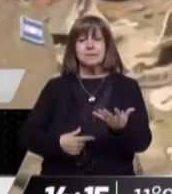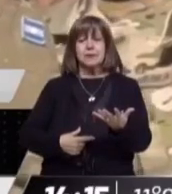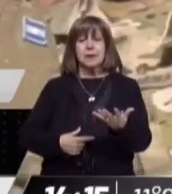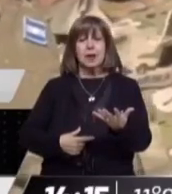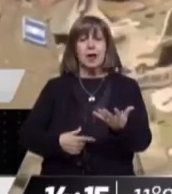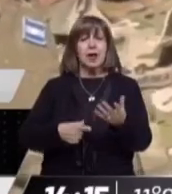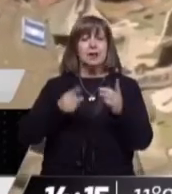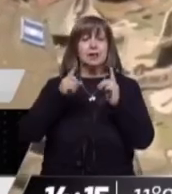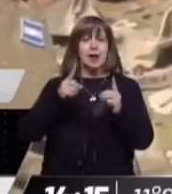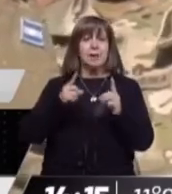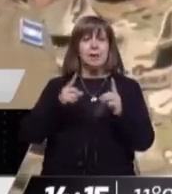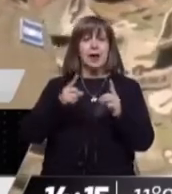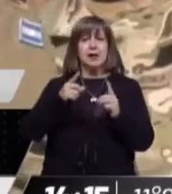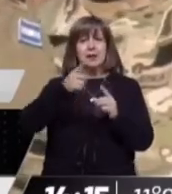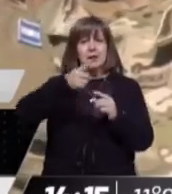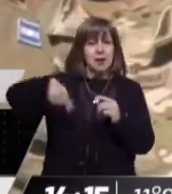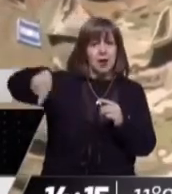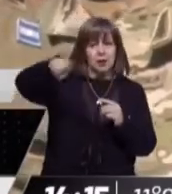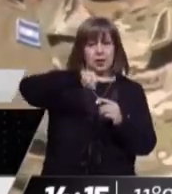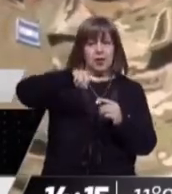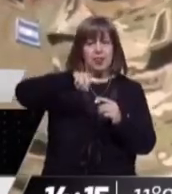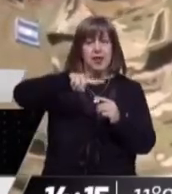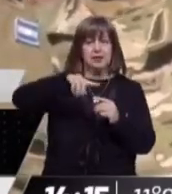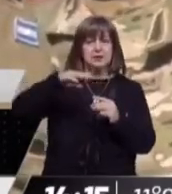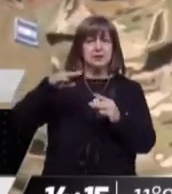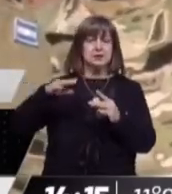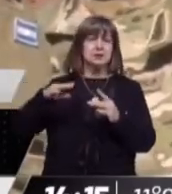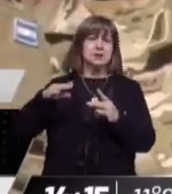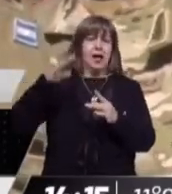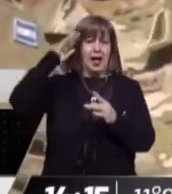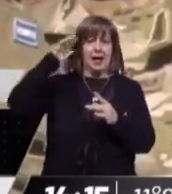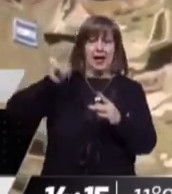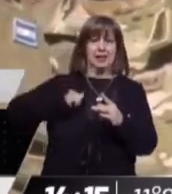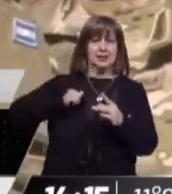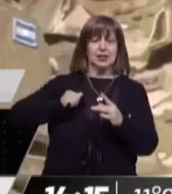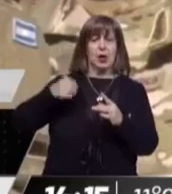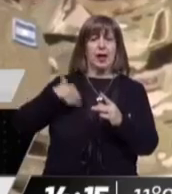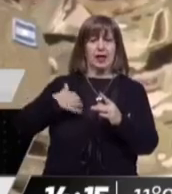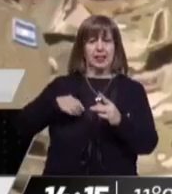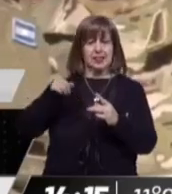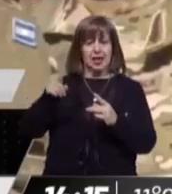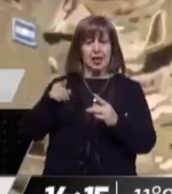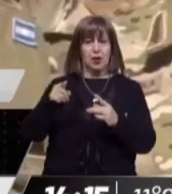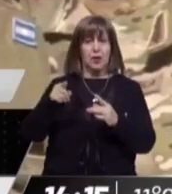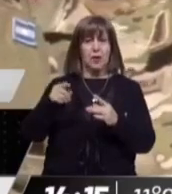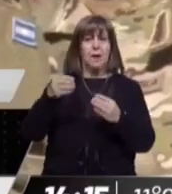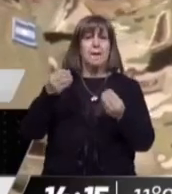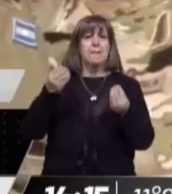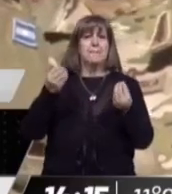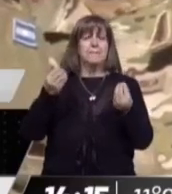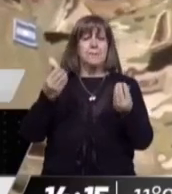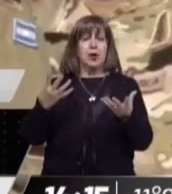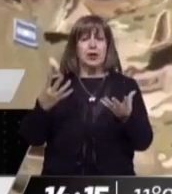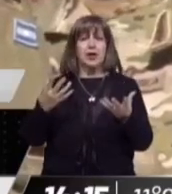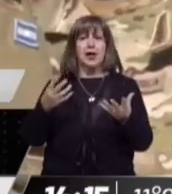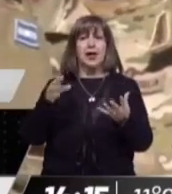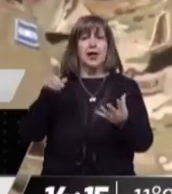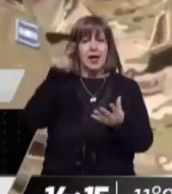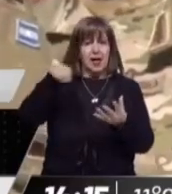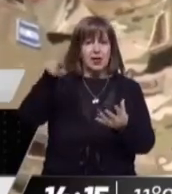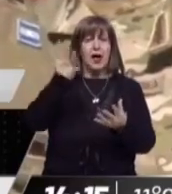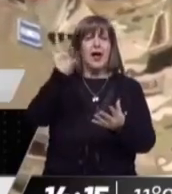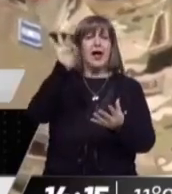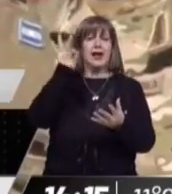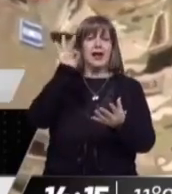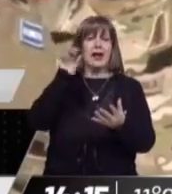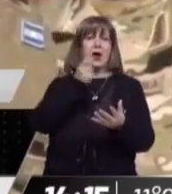pero también a las Fuerzas Armadas y en particular al Ejército por elegir a Mendoza,